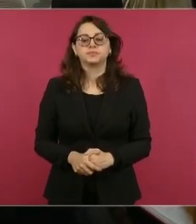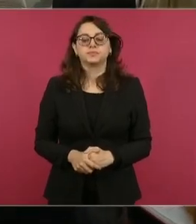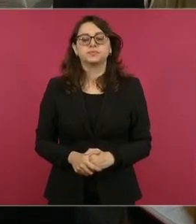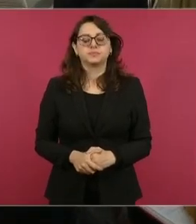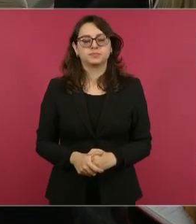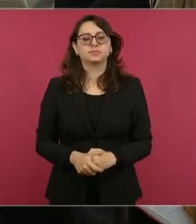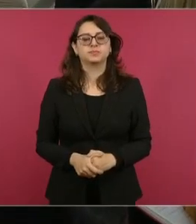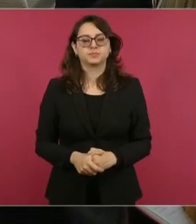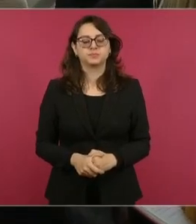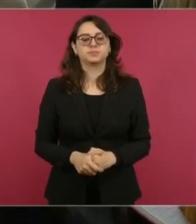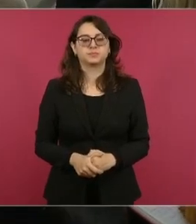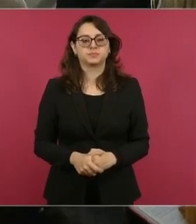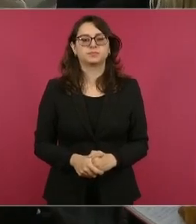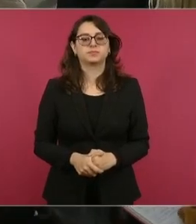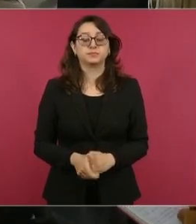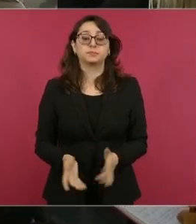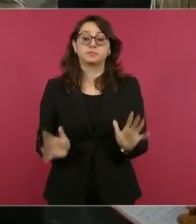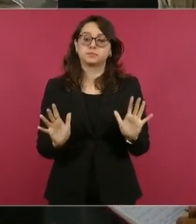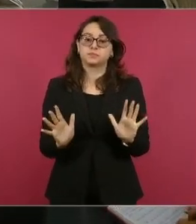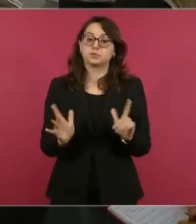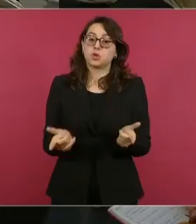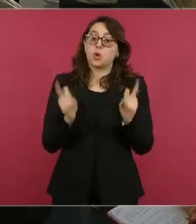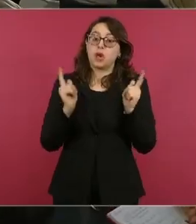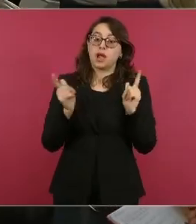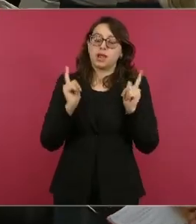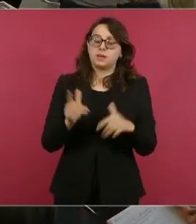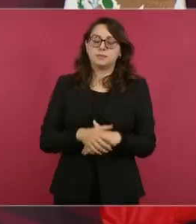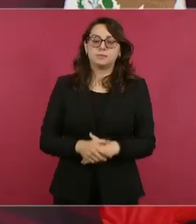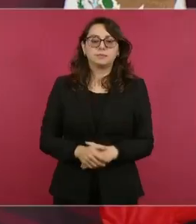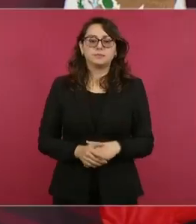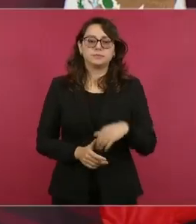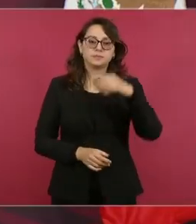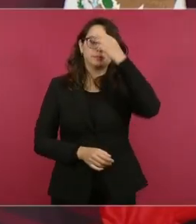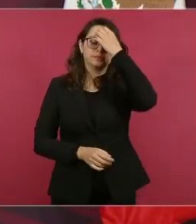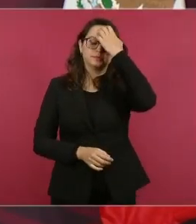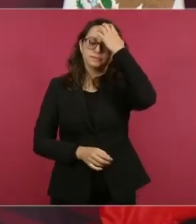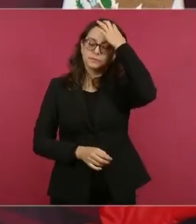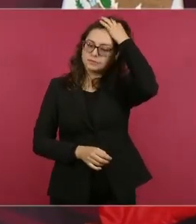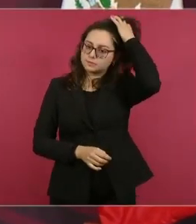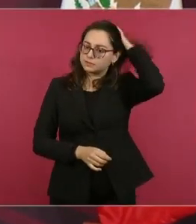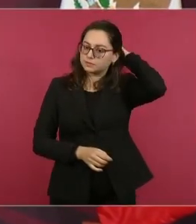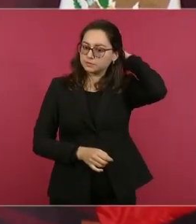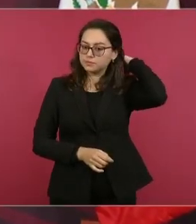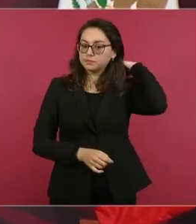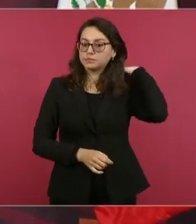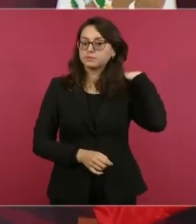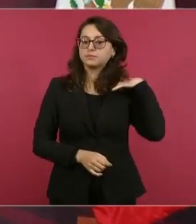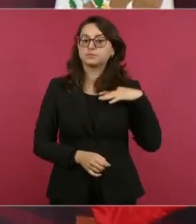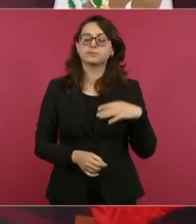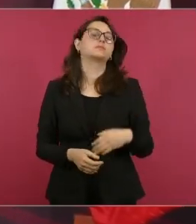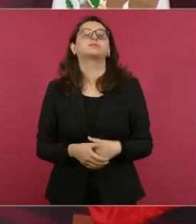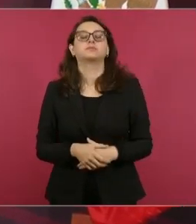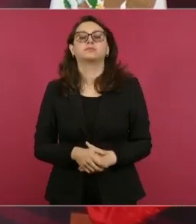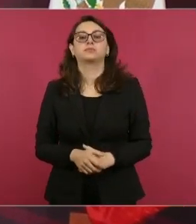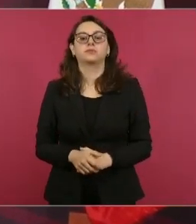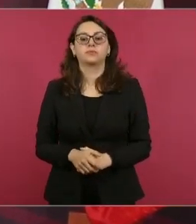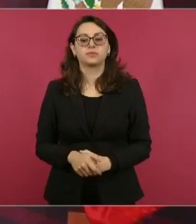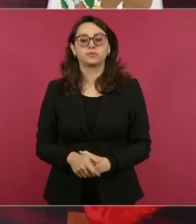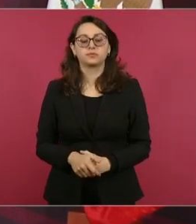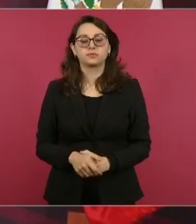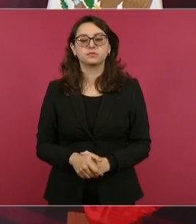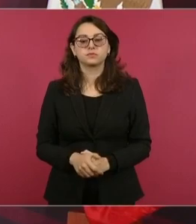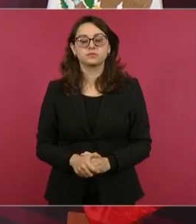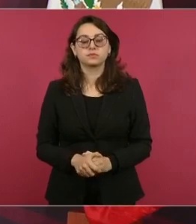Sí, ojalá y no. Sí, ahora lo vemos. Pero